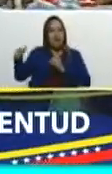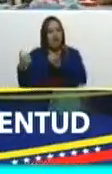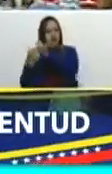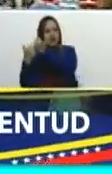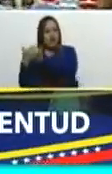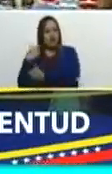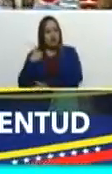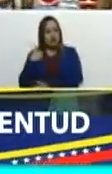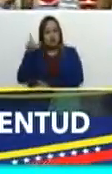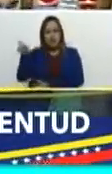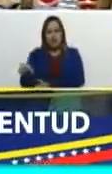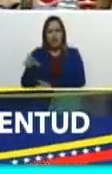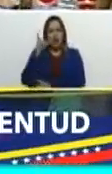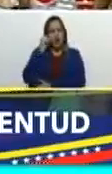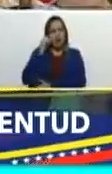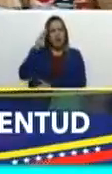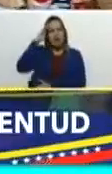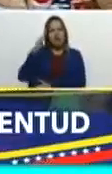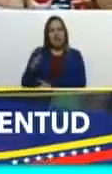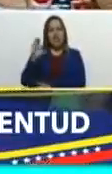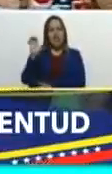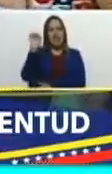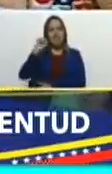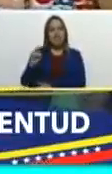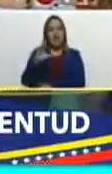estaba Escalona. ¿Ustedes conocen al capitán Escalona?